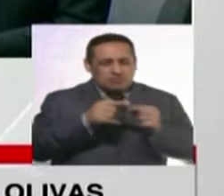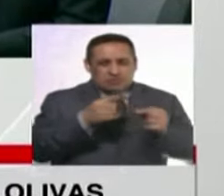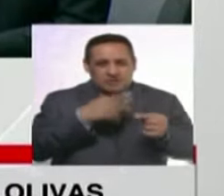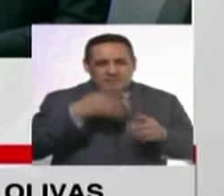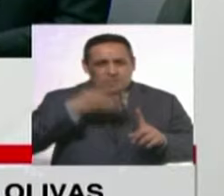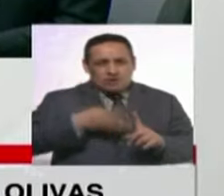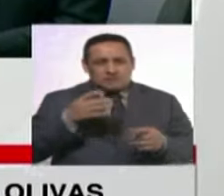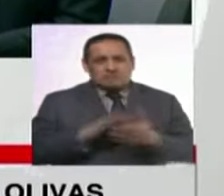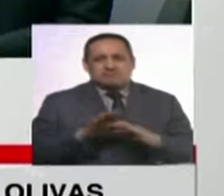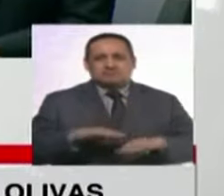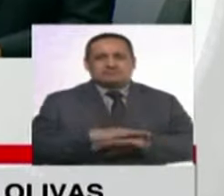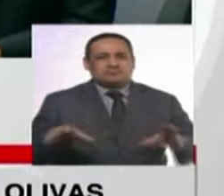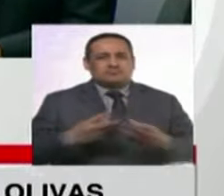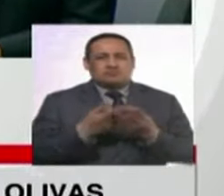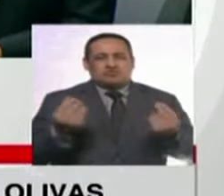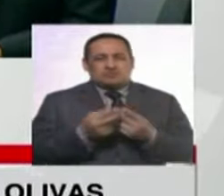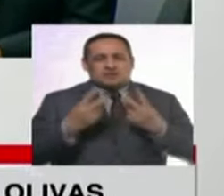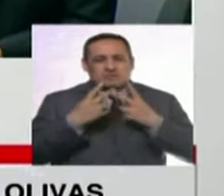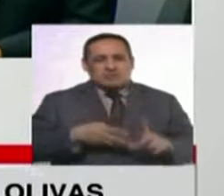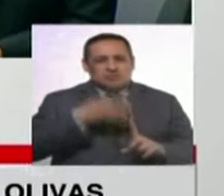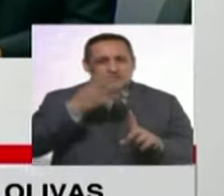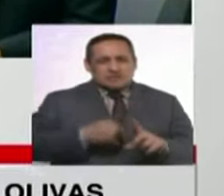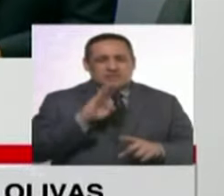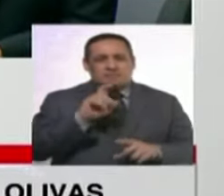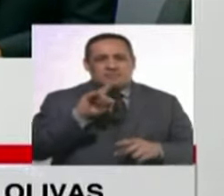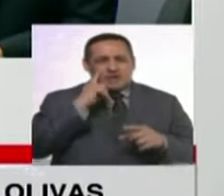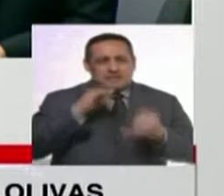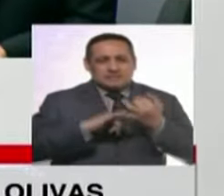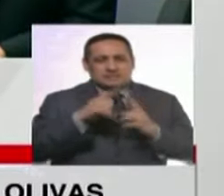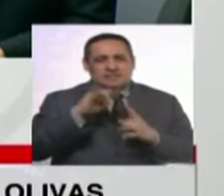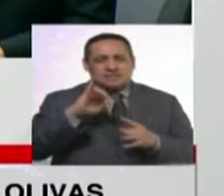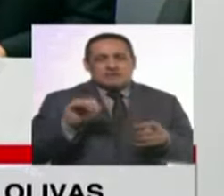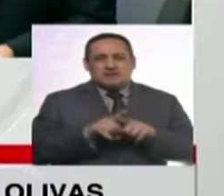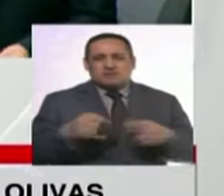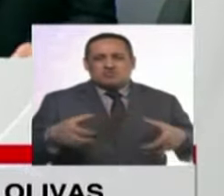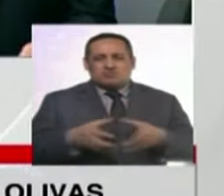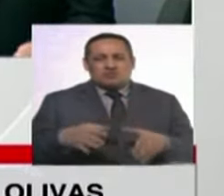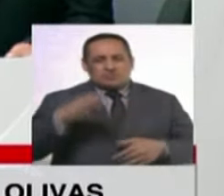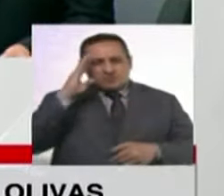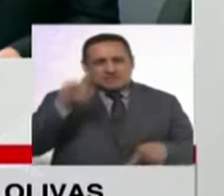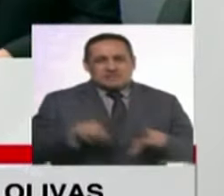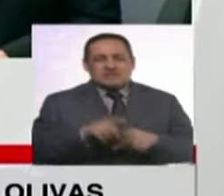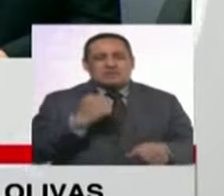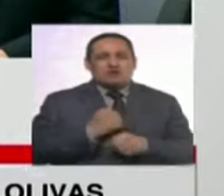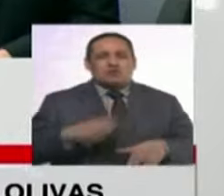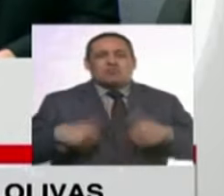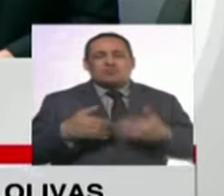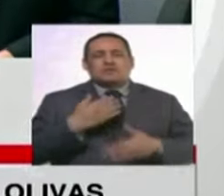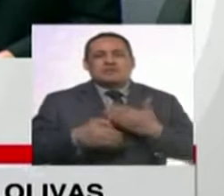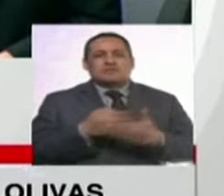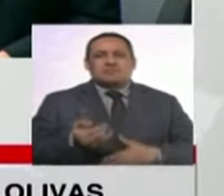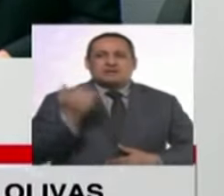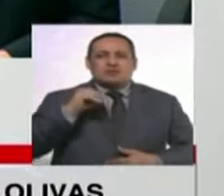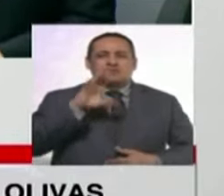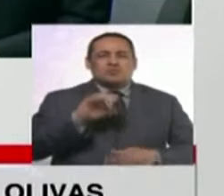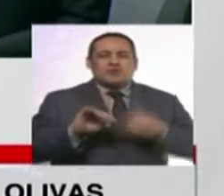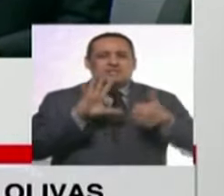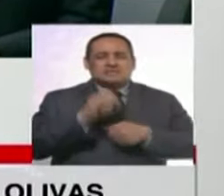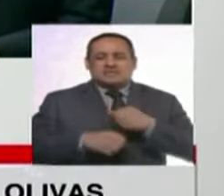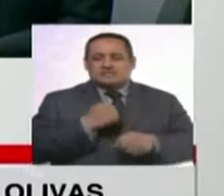decirlo el sistema de identificación balística actividad colapsado entonces la policía está trabajando como puede como hace 50 o 60